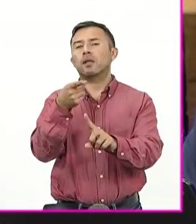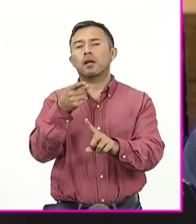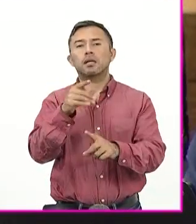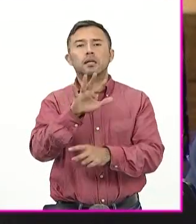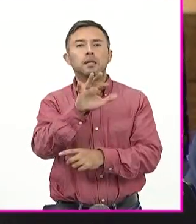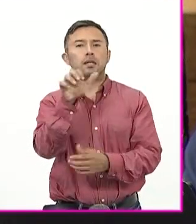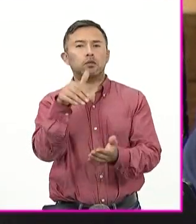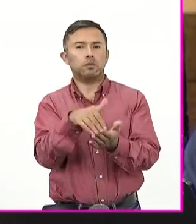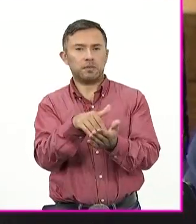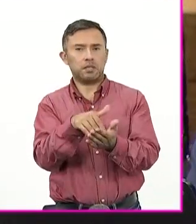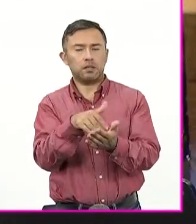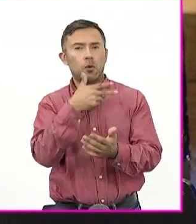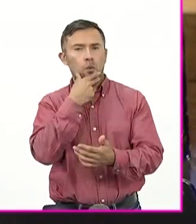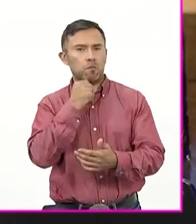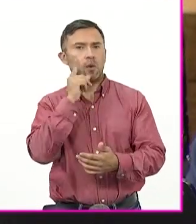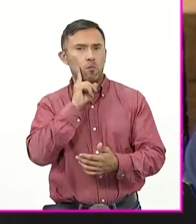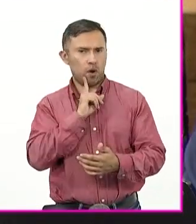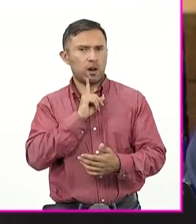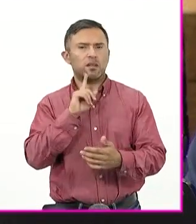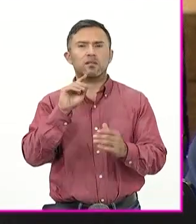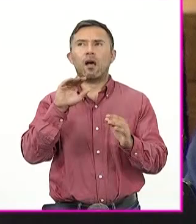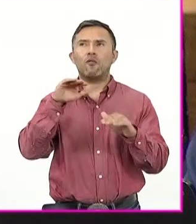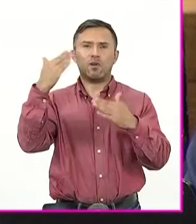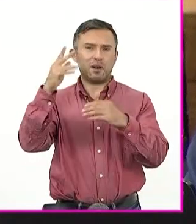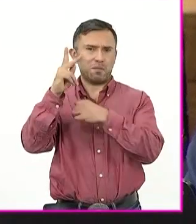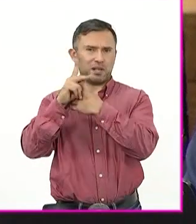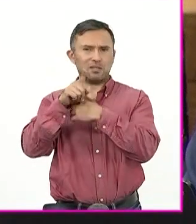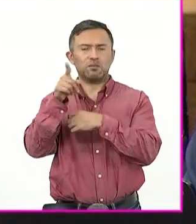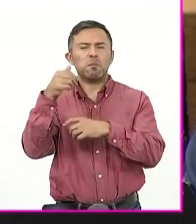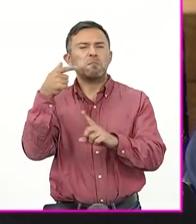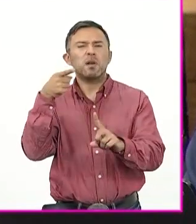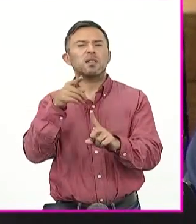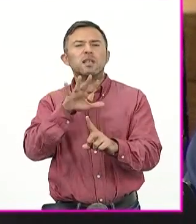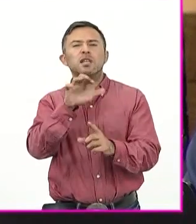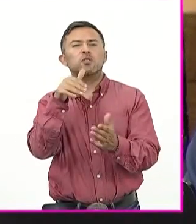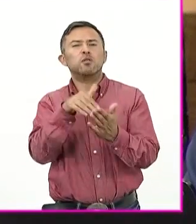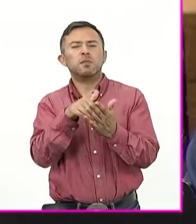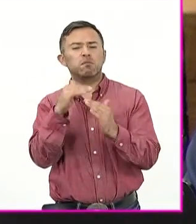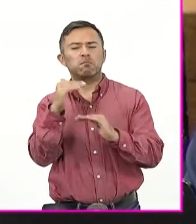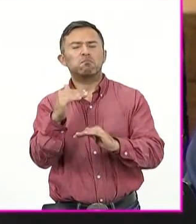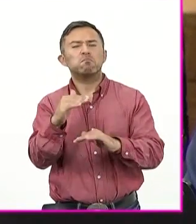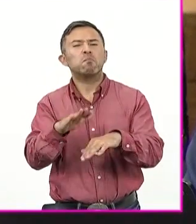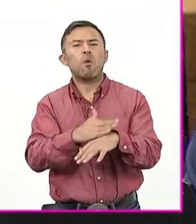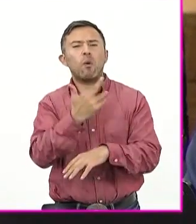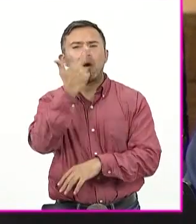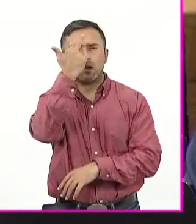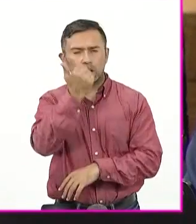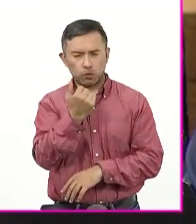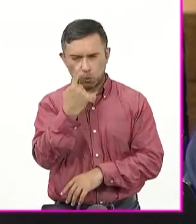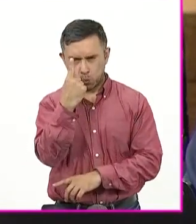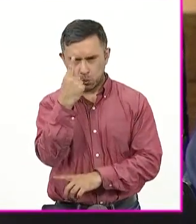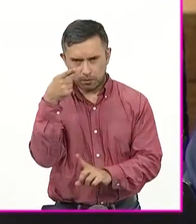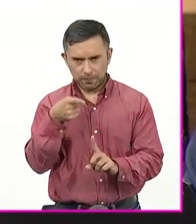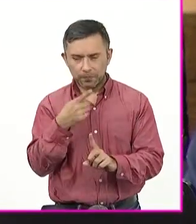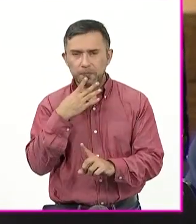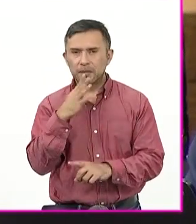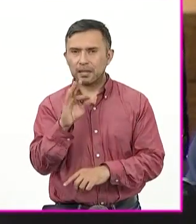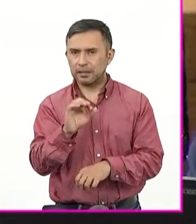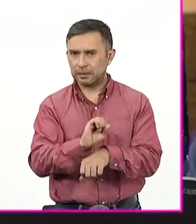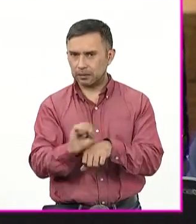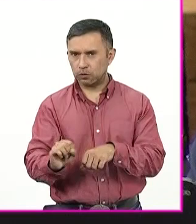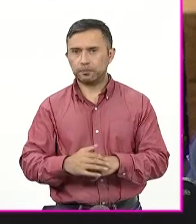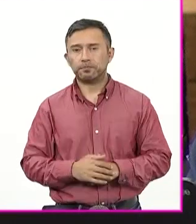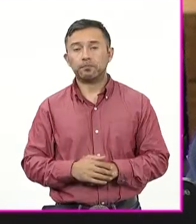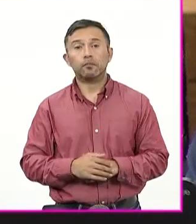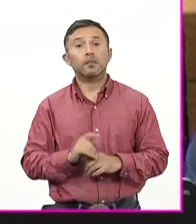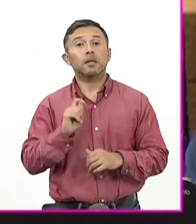que residen en el extranjero, por una simple y sencilla razón. En primer lugar, este es un acto voluntario del ciudadano,